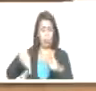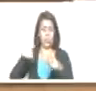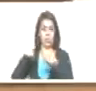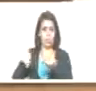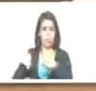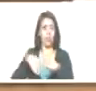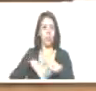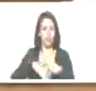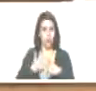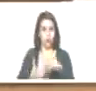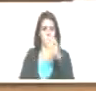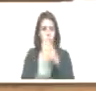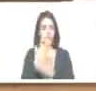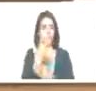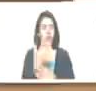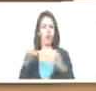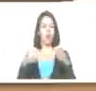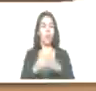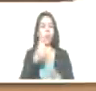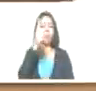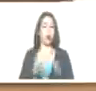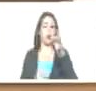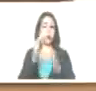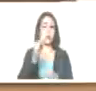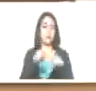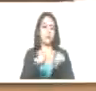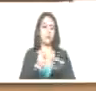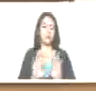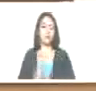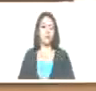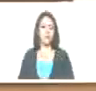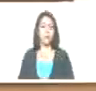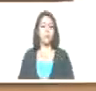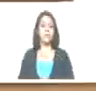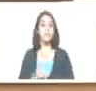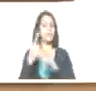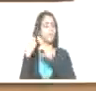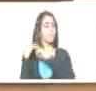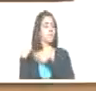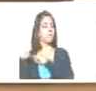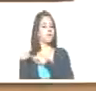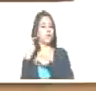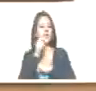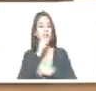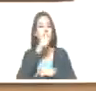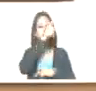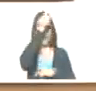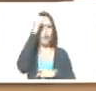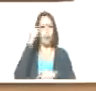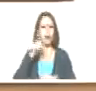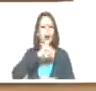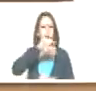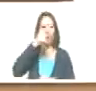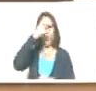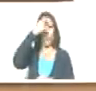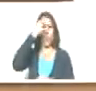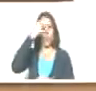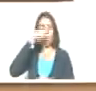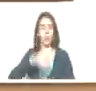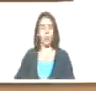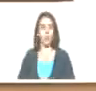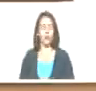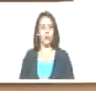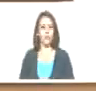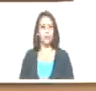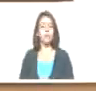fundar el partido Primera Justicia. Y los responsables eran Leopoldo López, Julio Borges, Enrique